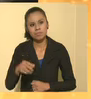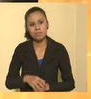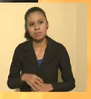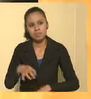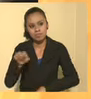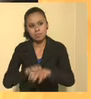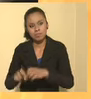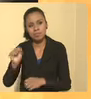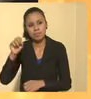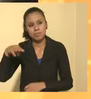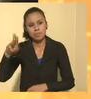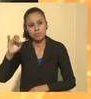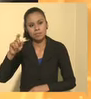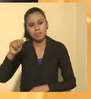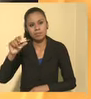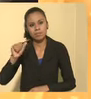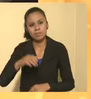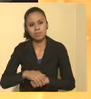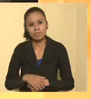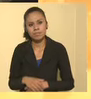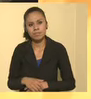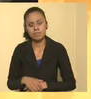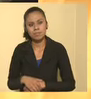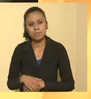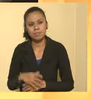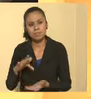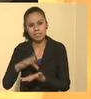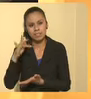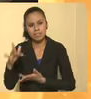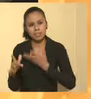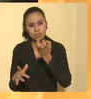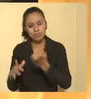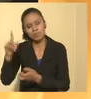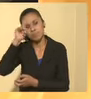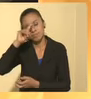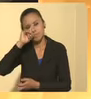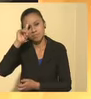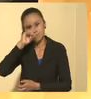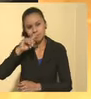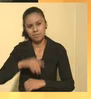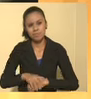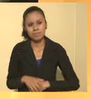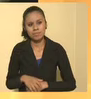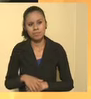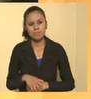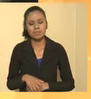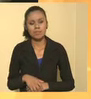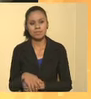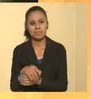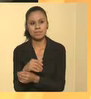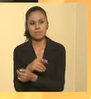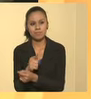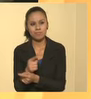empresa Ambienta. Gracias por estos maravillosos consejos y por, bueno, este ambiente que nos